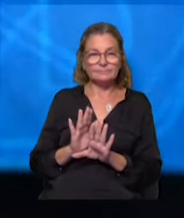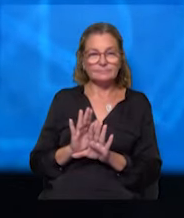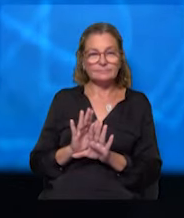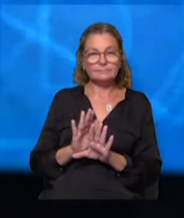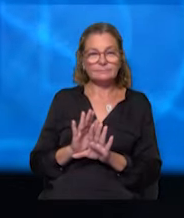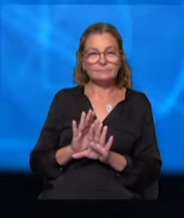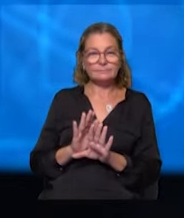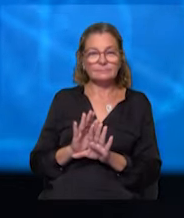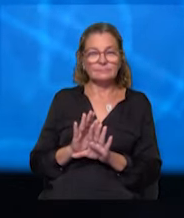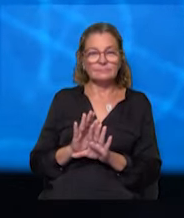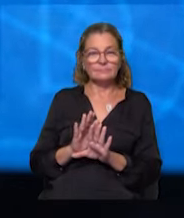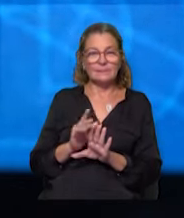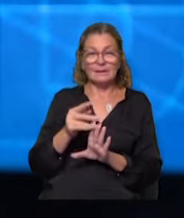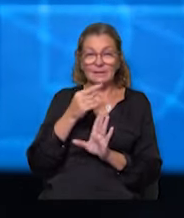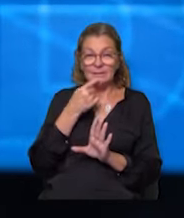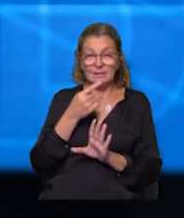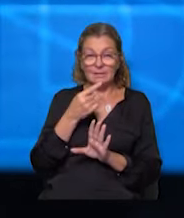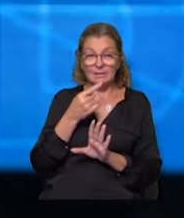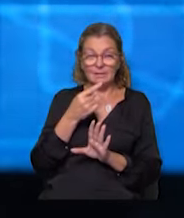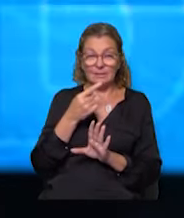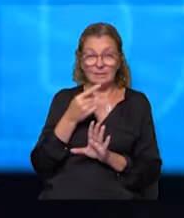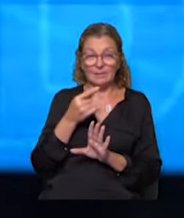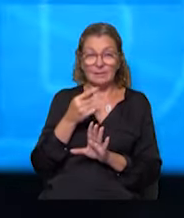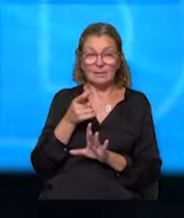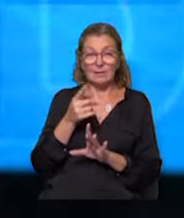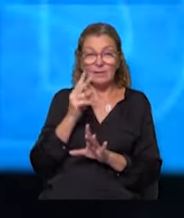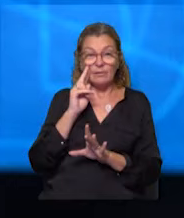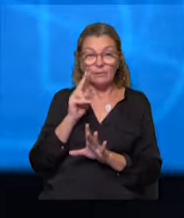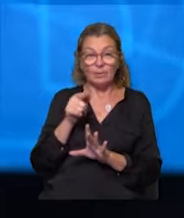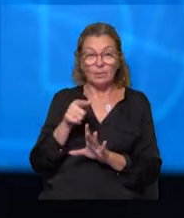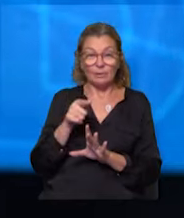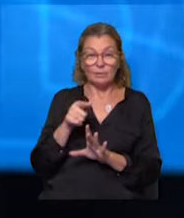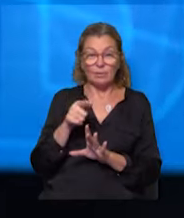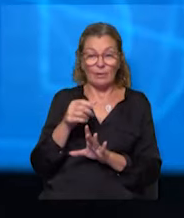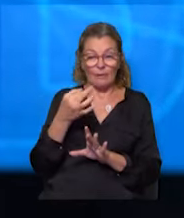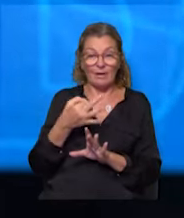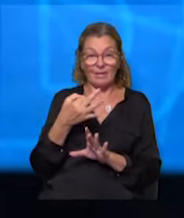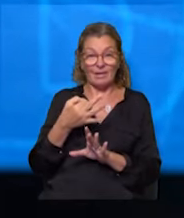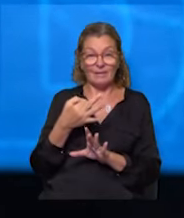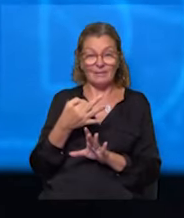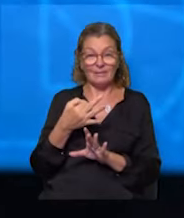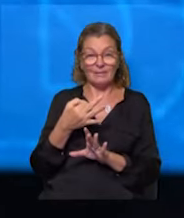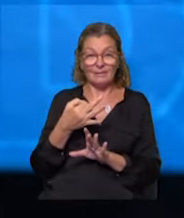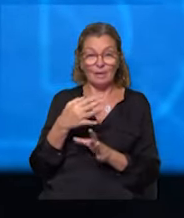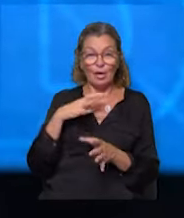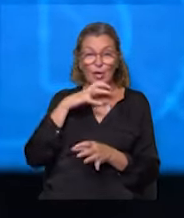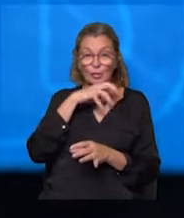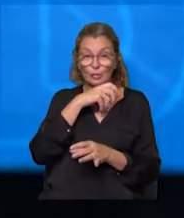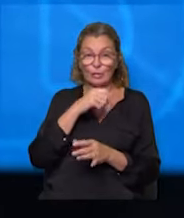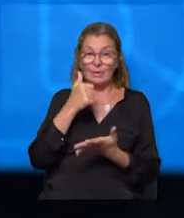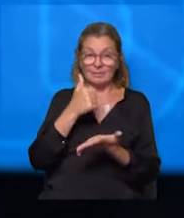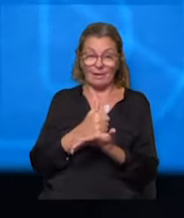este confirma y ahí voy al medio vaso lleno confirma que estos hechos de corrupción